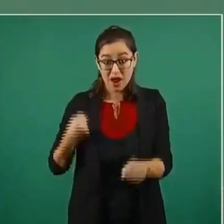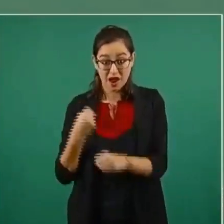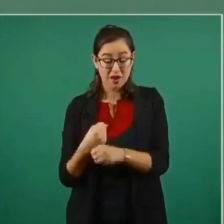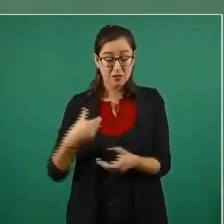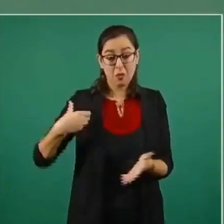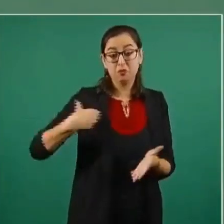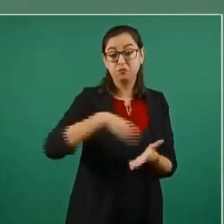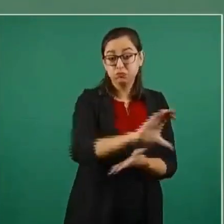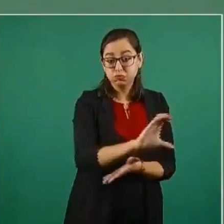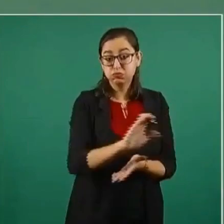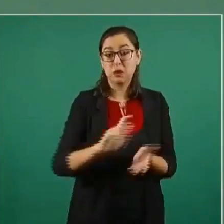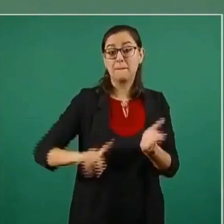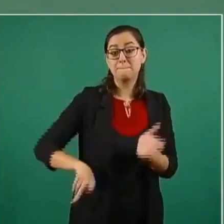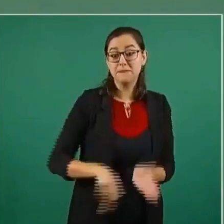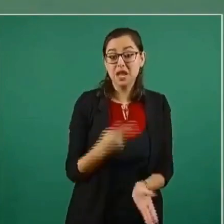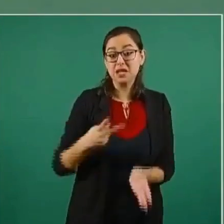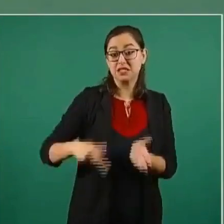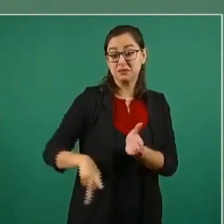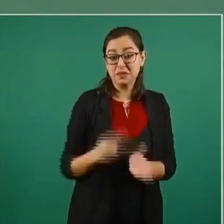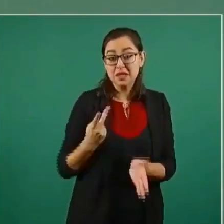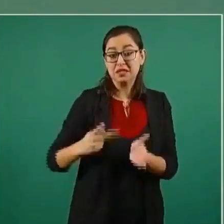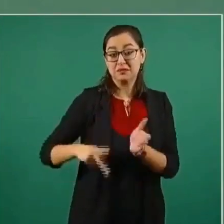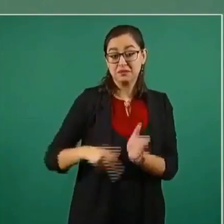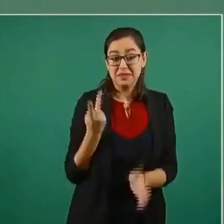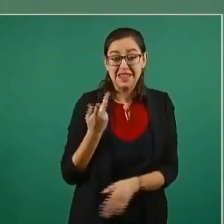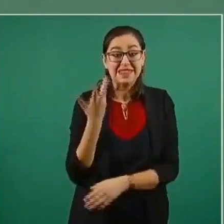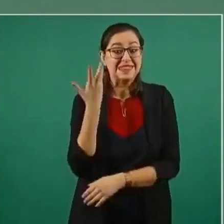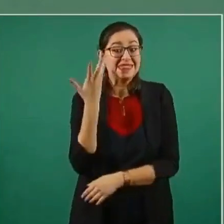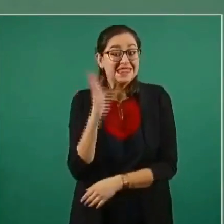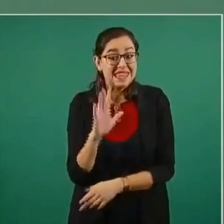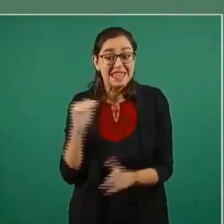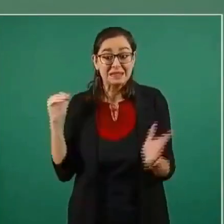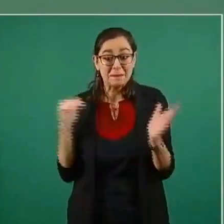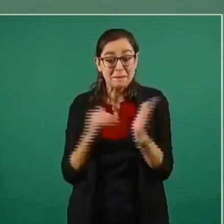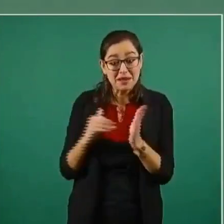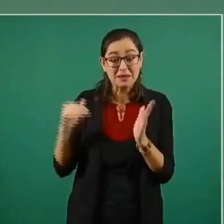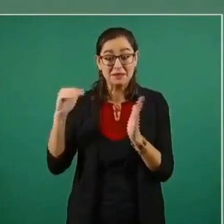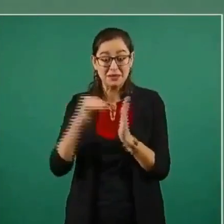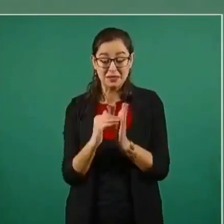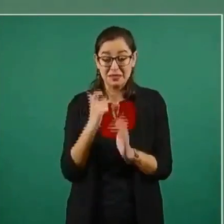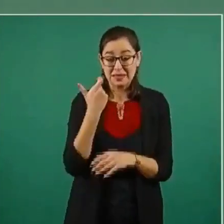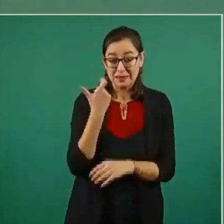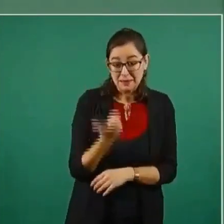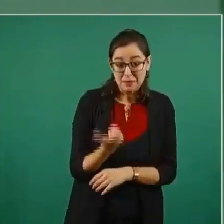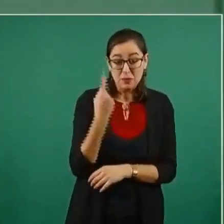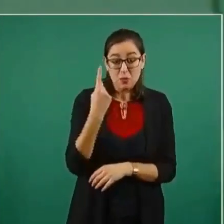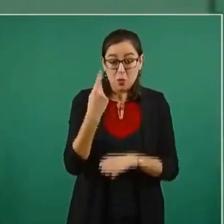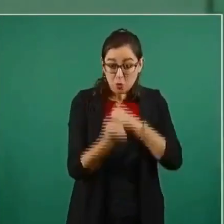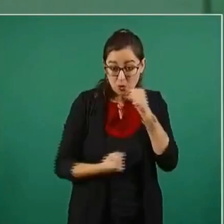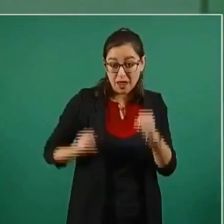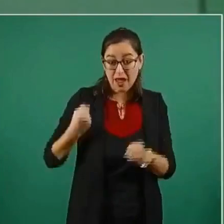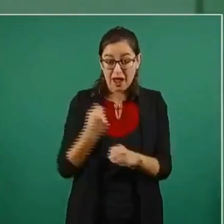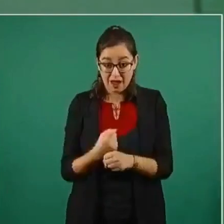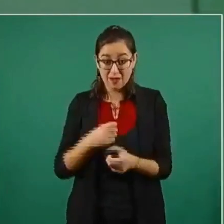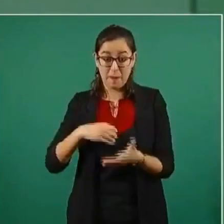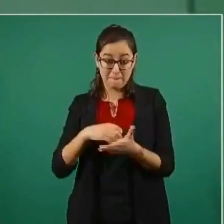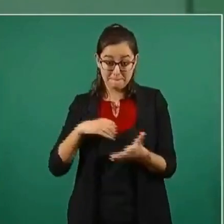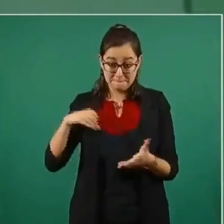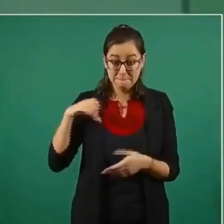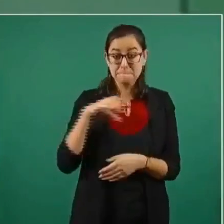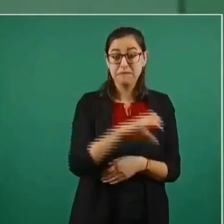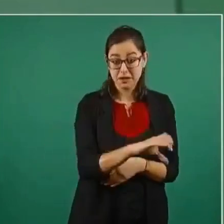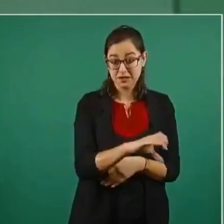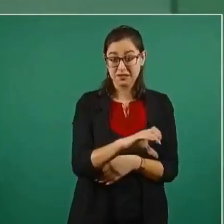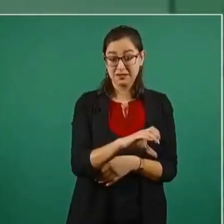pasado gobierno, 10,000 millones de pesos. Pero no solo era